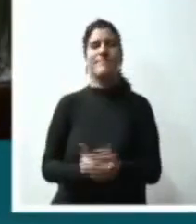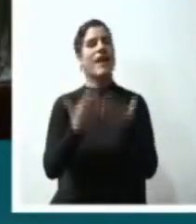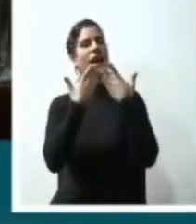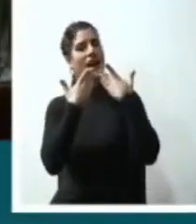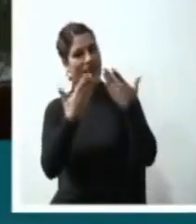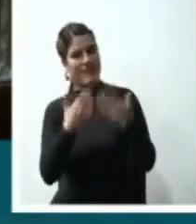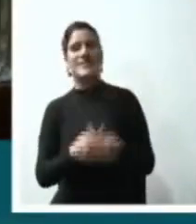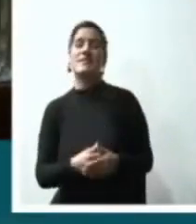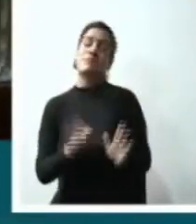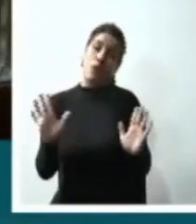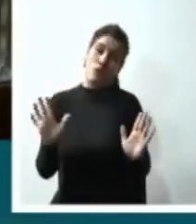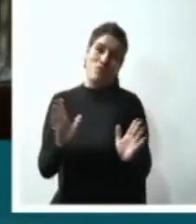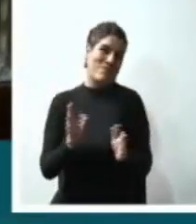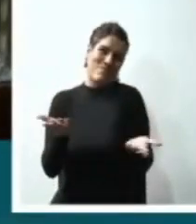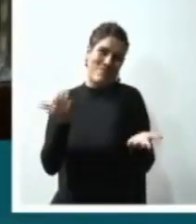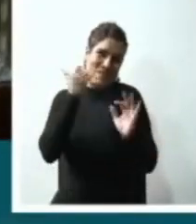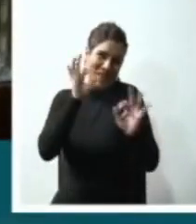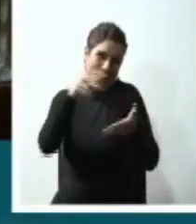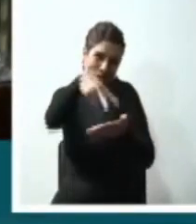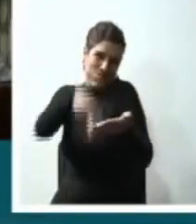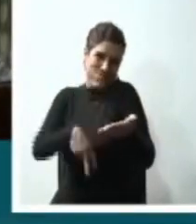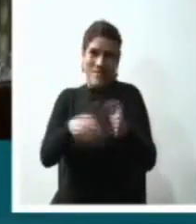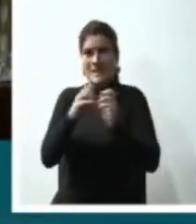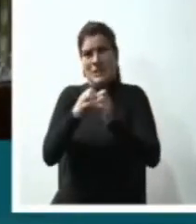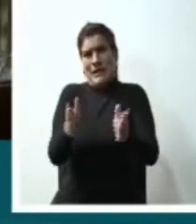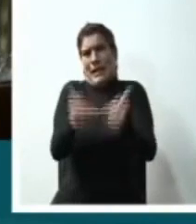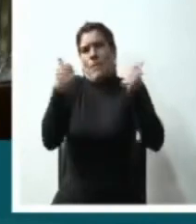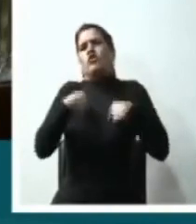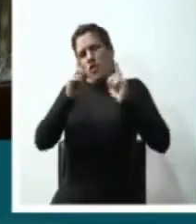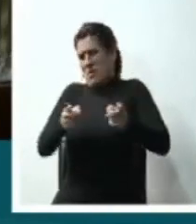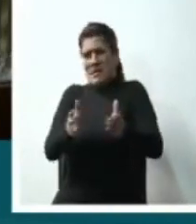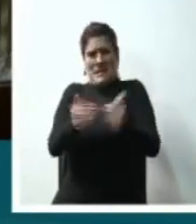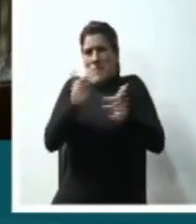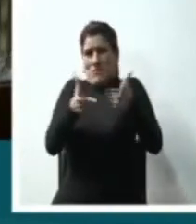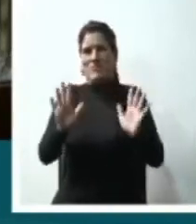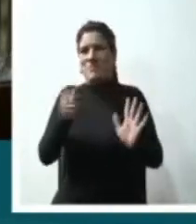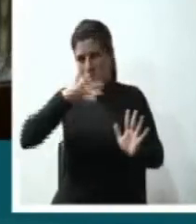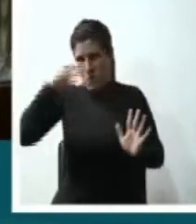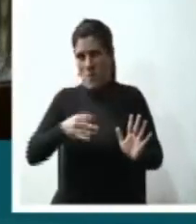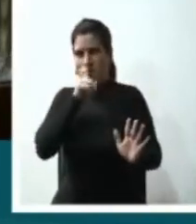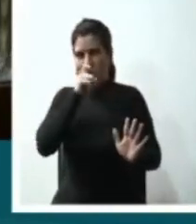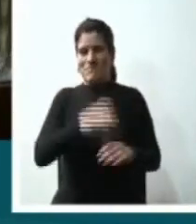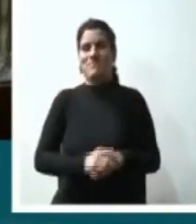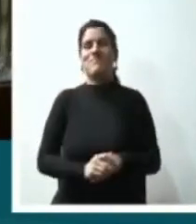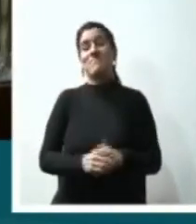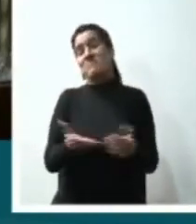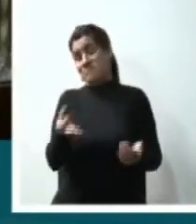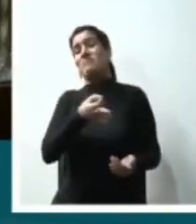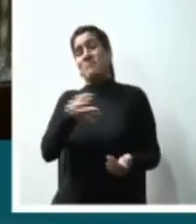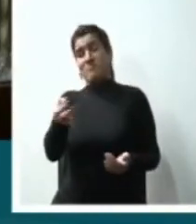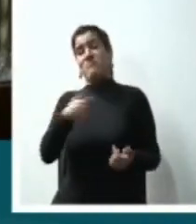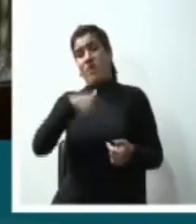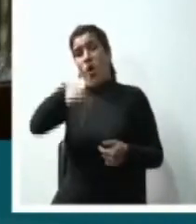Gracias, señor presidente. Bueno, ya lo leyeron, la sesión fue rapidita, así que lo mío también va a ser rapidito, lo prometo. Efectivamente, vengo